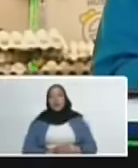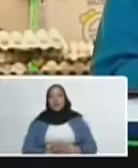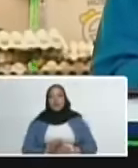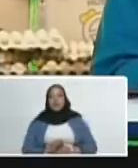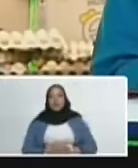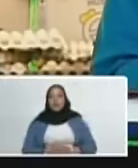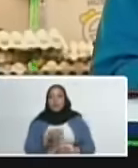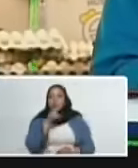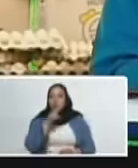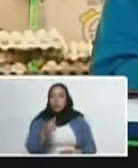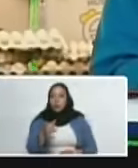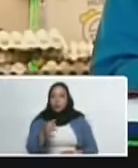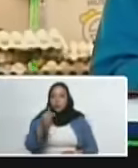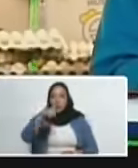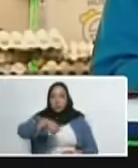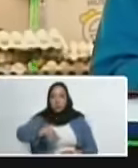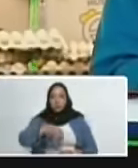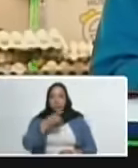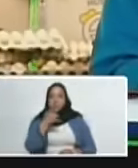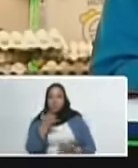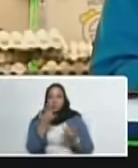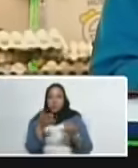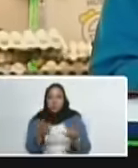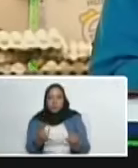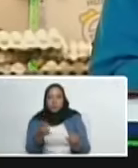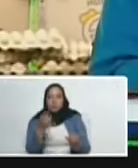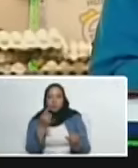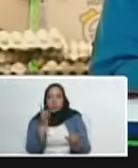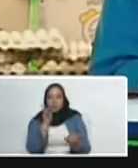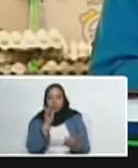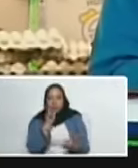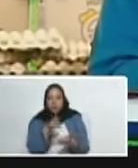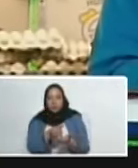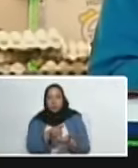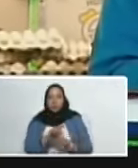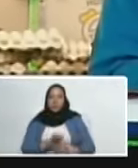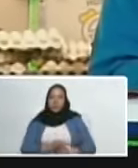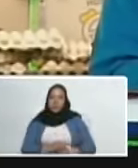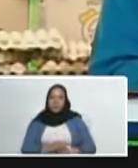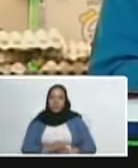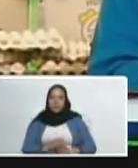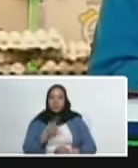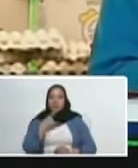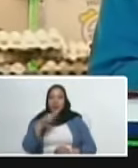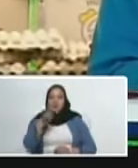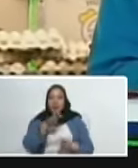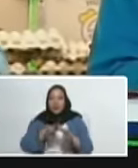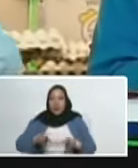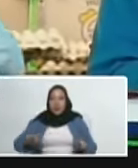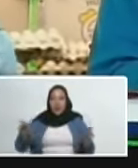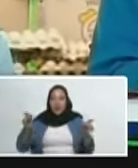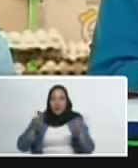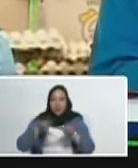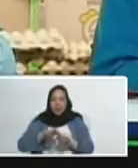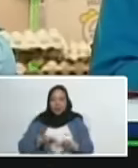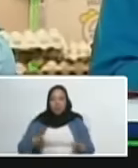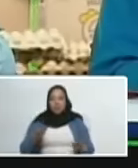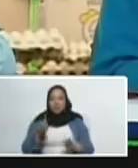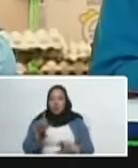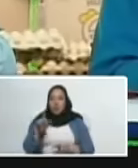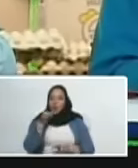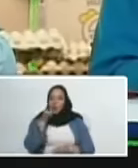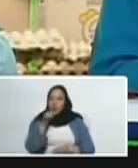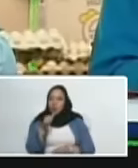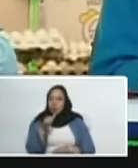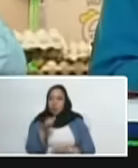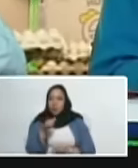Porque en buena medida, me permiten el comentario, Loyo, ¿me lo permite? El comentario es,